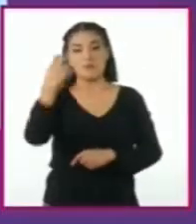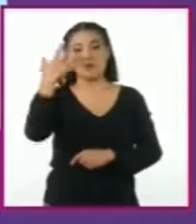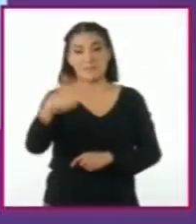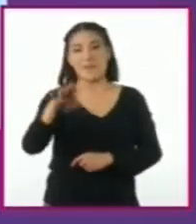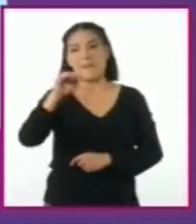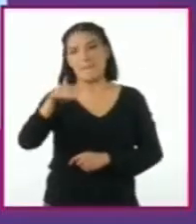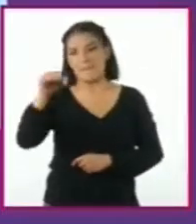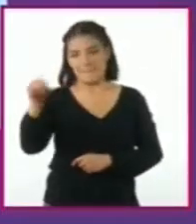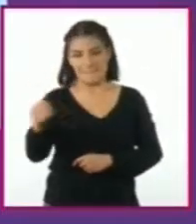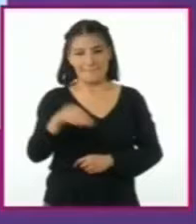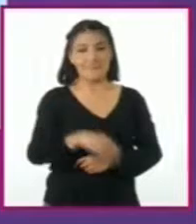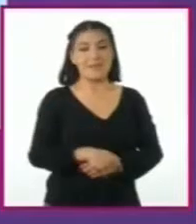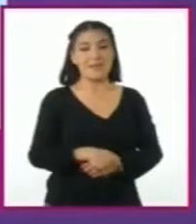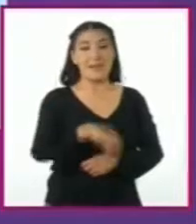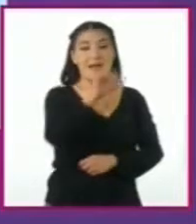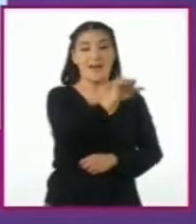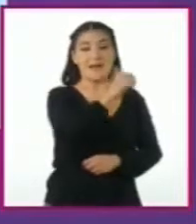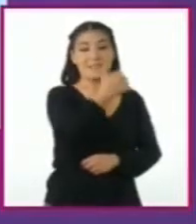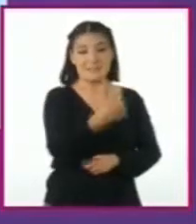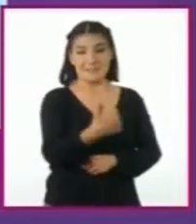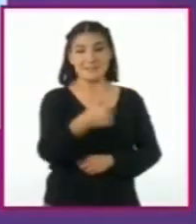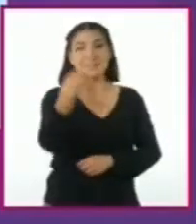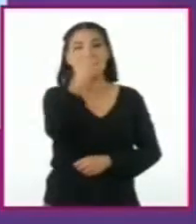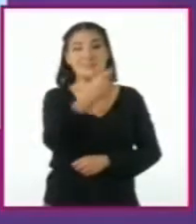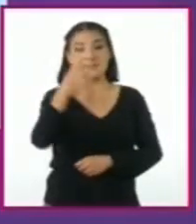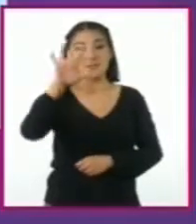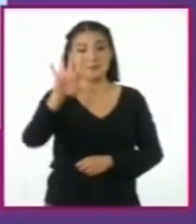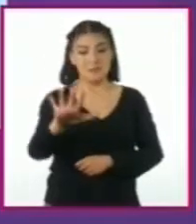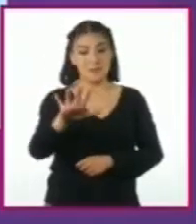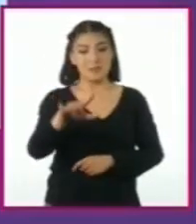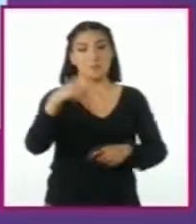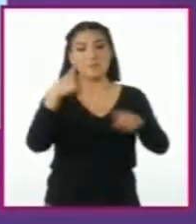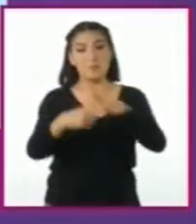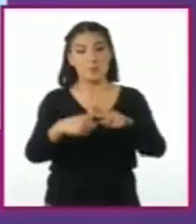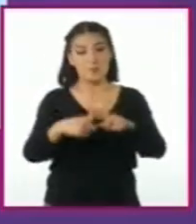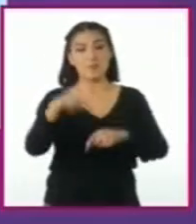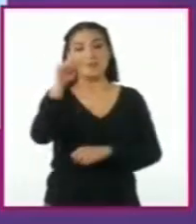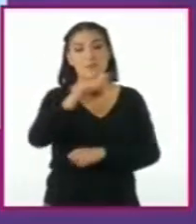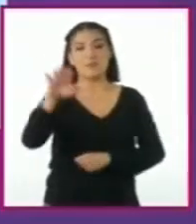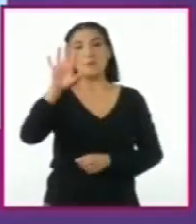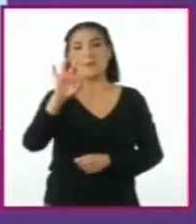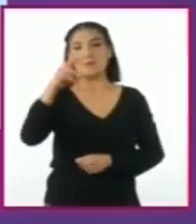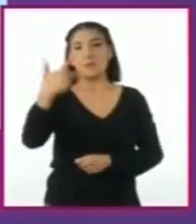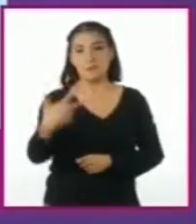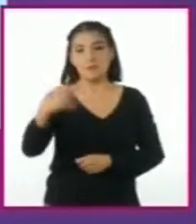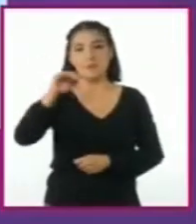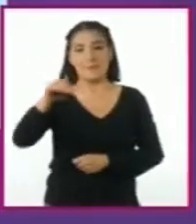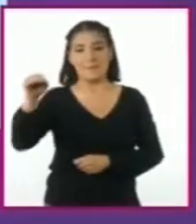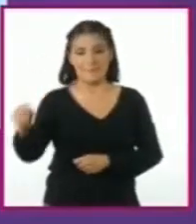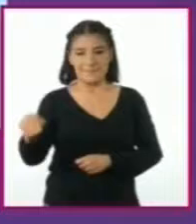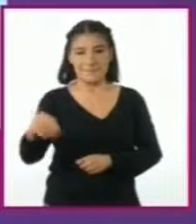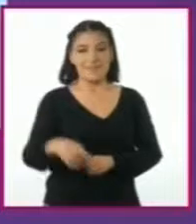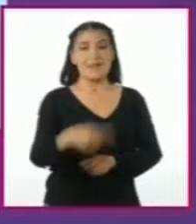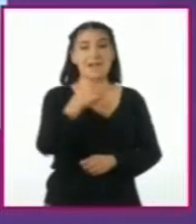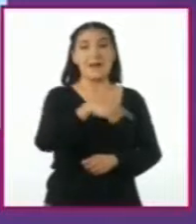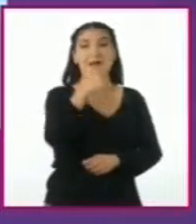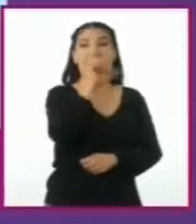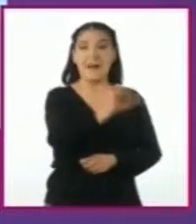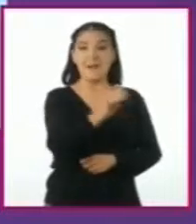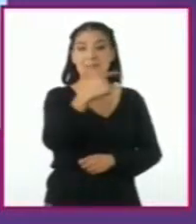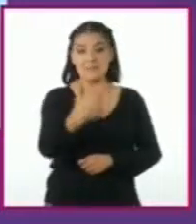milímetros. A6, 105 por 148 milímetros.